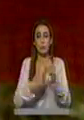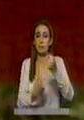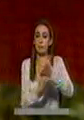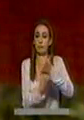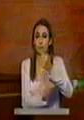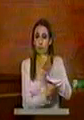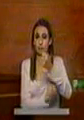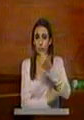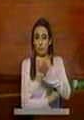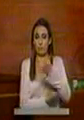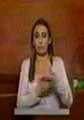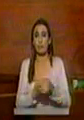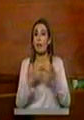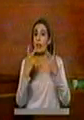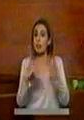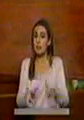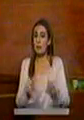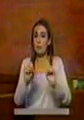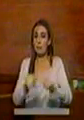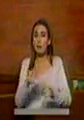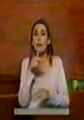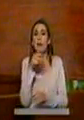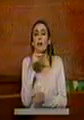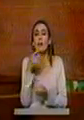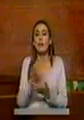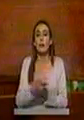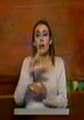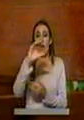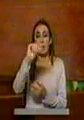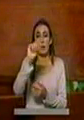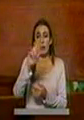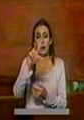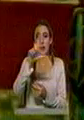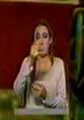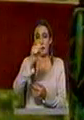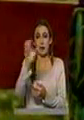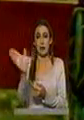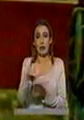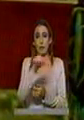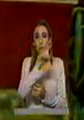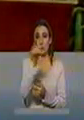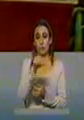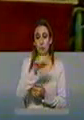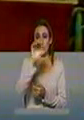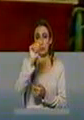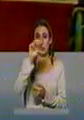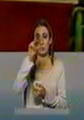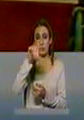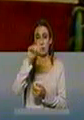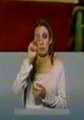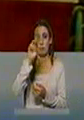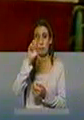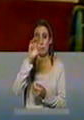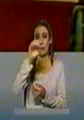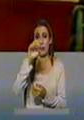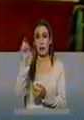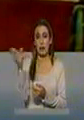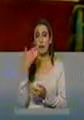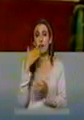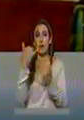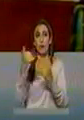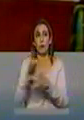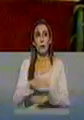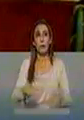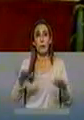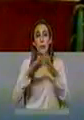este sector. También se encuentra con nosotros Carlos Zambrano. Él es un joven emprendedor de la provincia de Manabí,